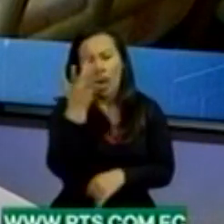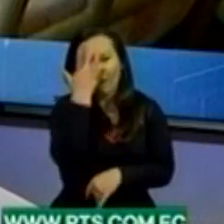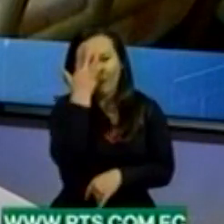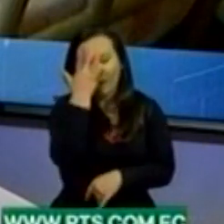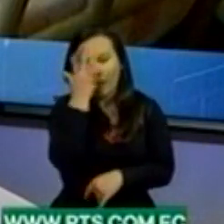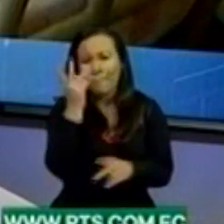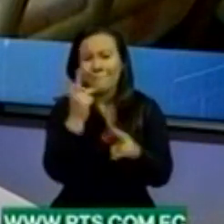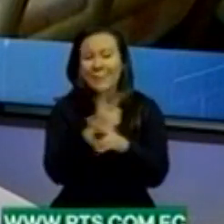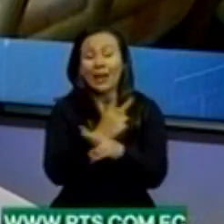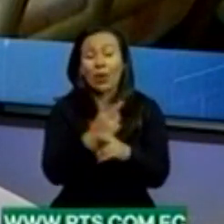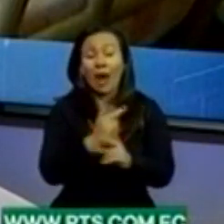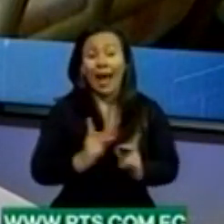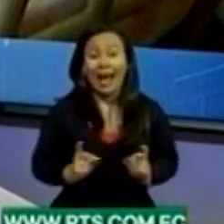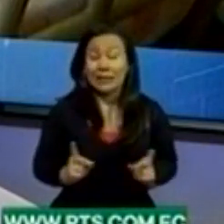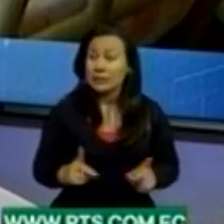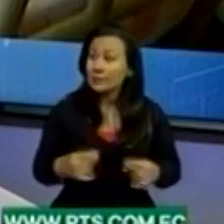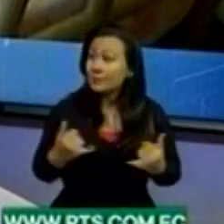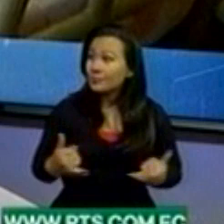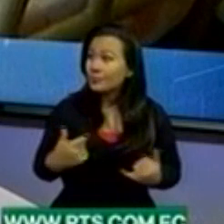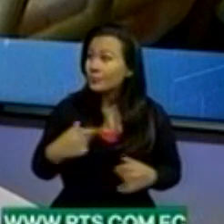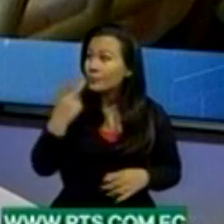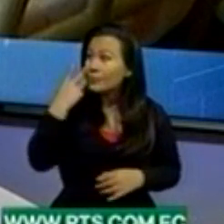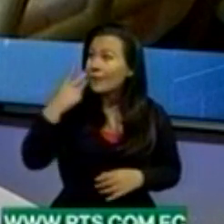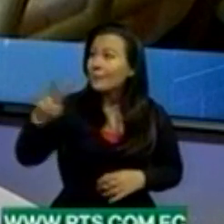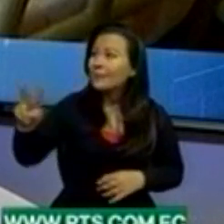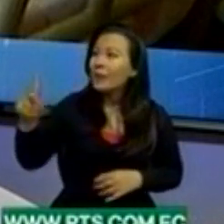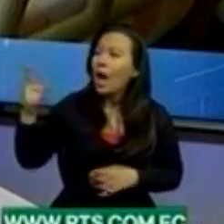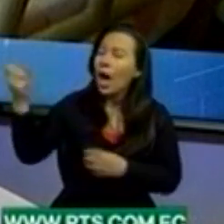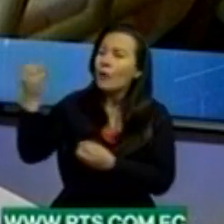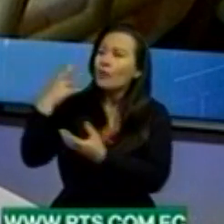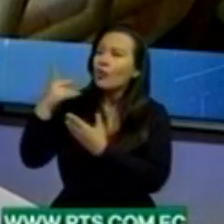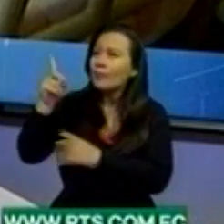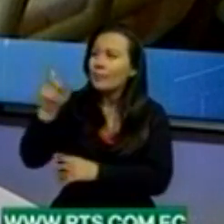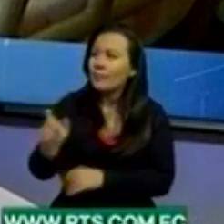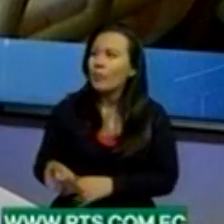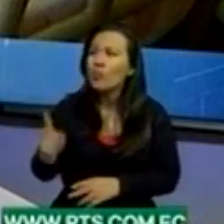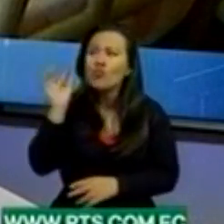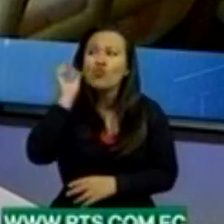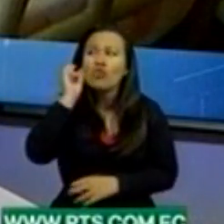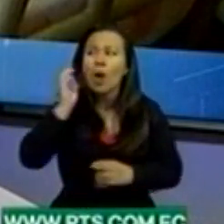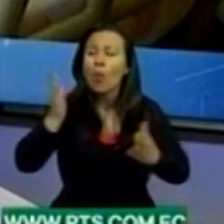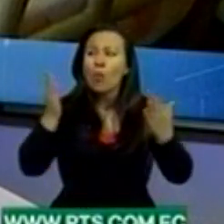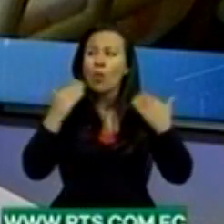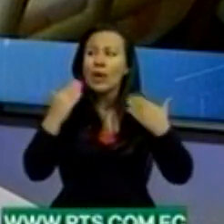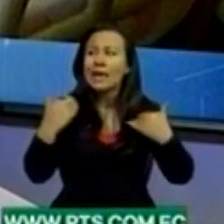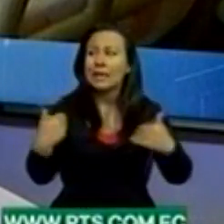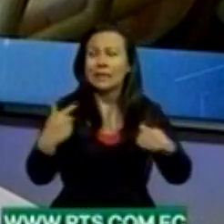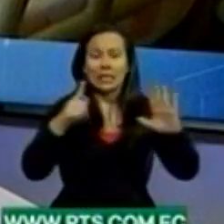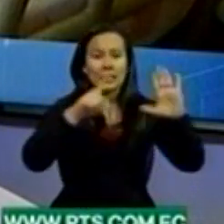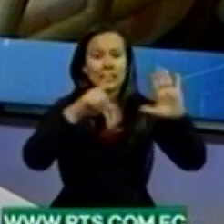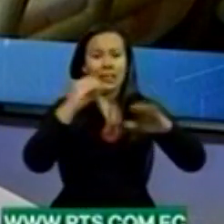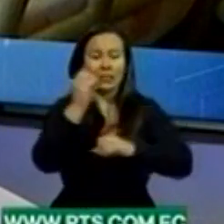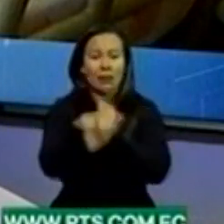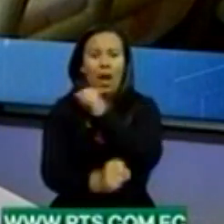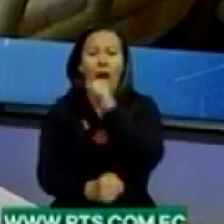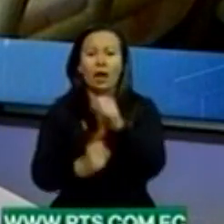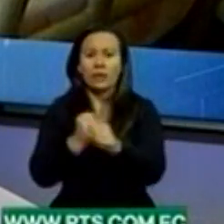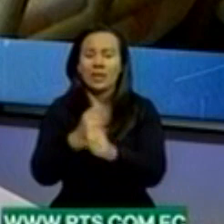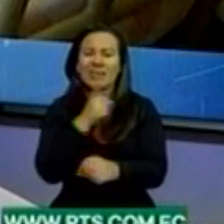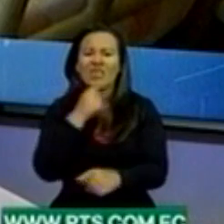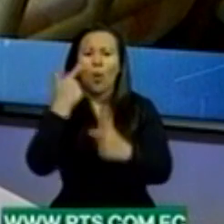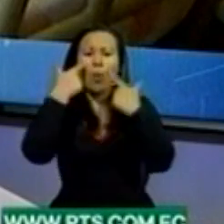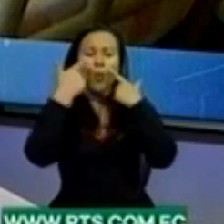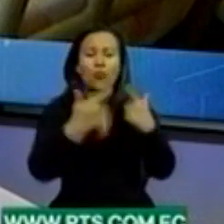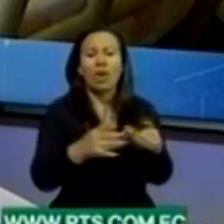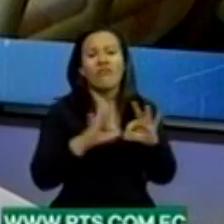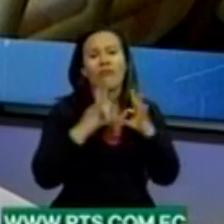enfermedades catastróficas. En la siguiente nota les presentamos el caso de una guayaquileña que a sus 70 años es cuidada por